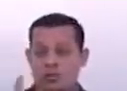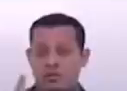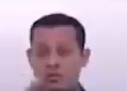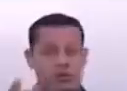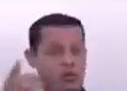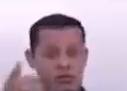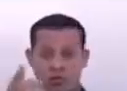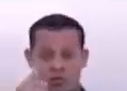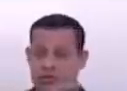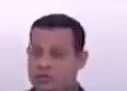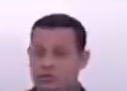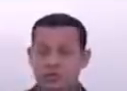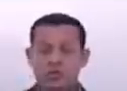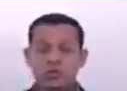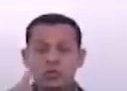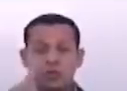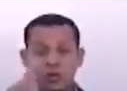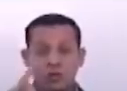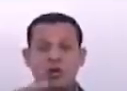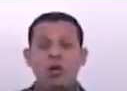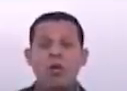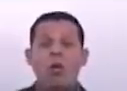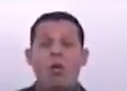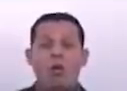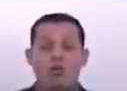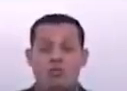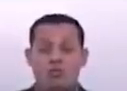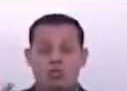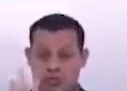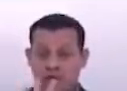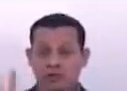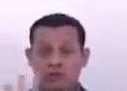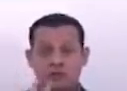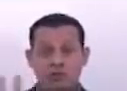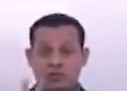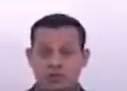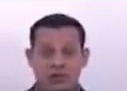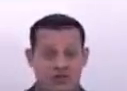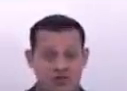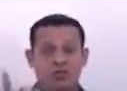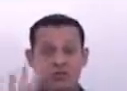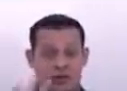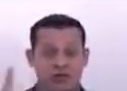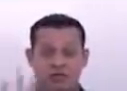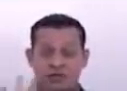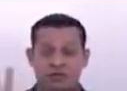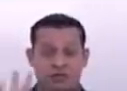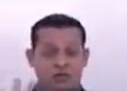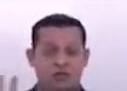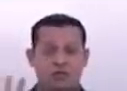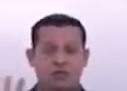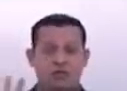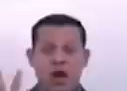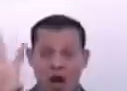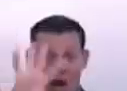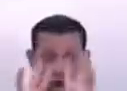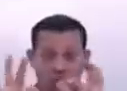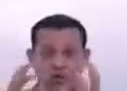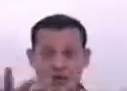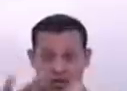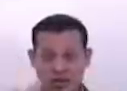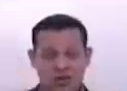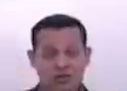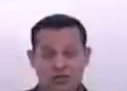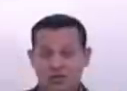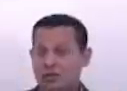los buenos salvadoreños hemos visto cómo ha funcionado, y es la forma en que funcione algo cuando se quiere hacer